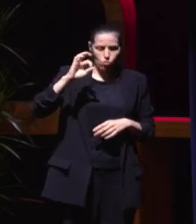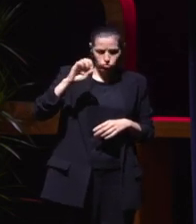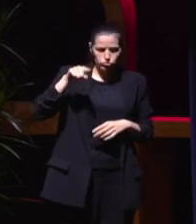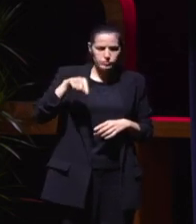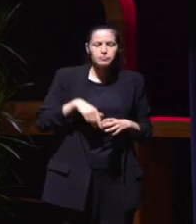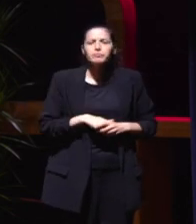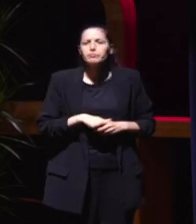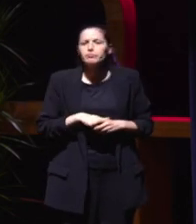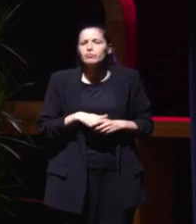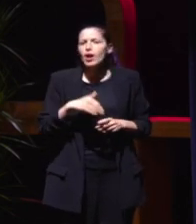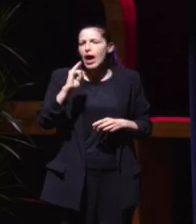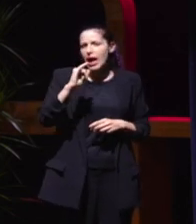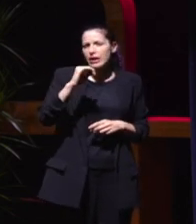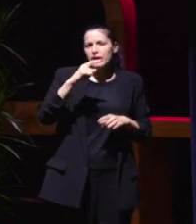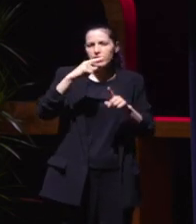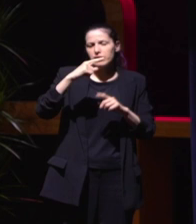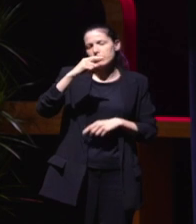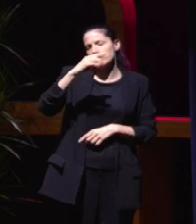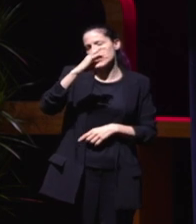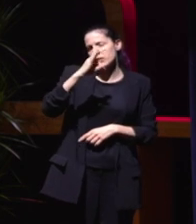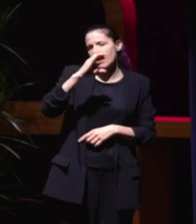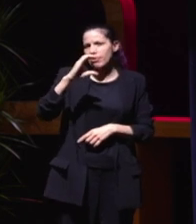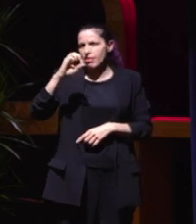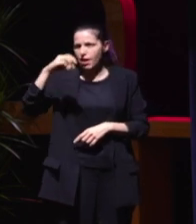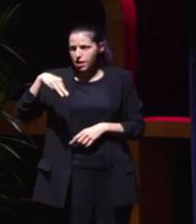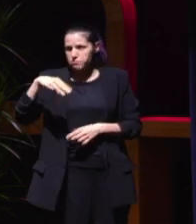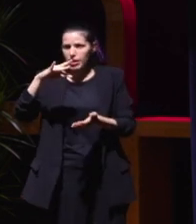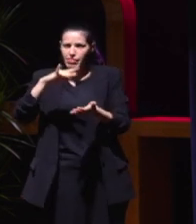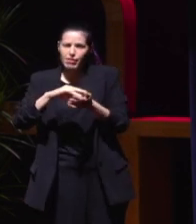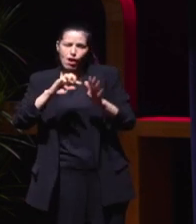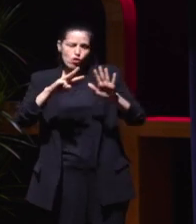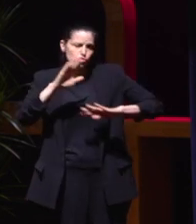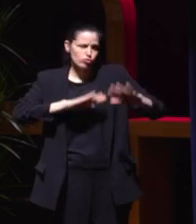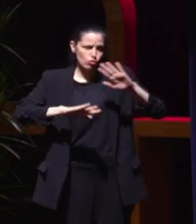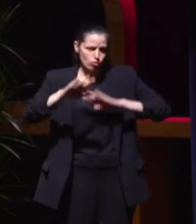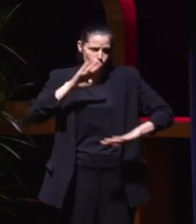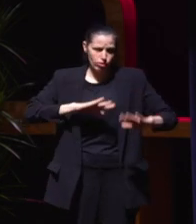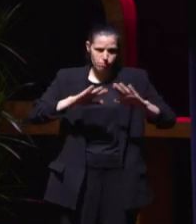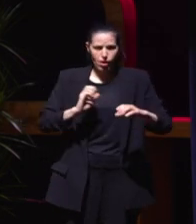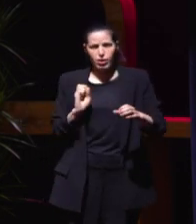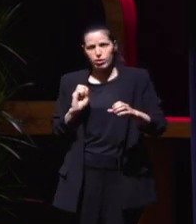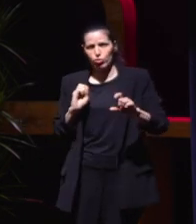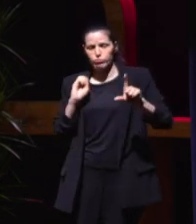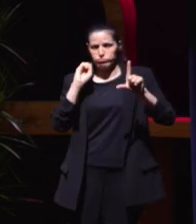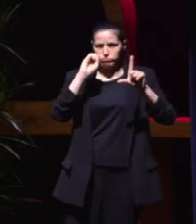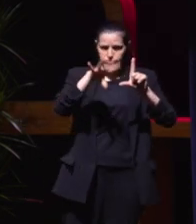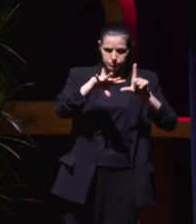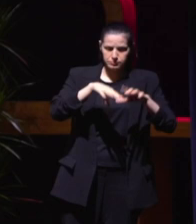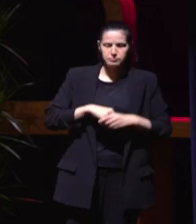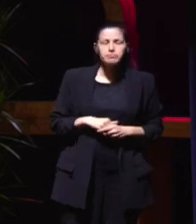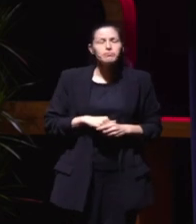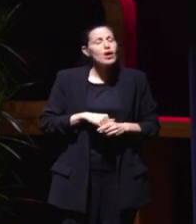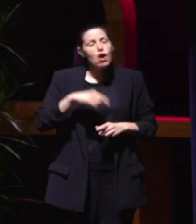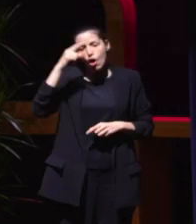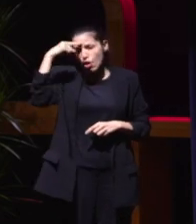está en tcm lo pusieron en tcm el día del 8m Bueno pues en este documental de una manera clarísima